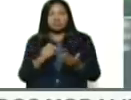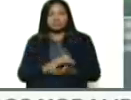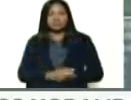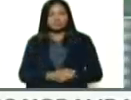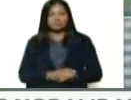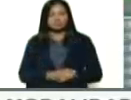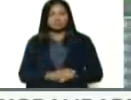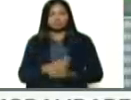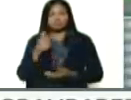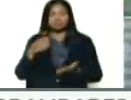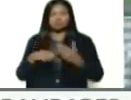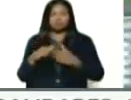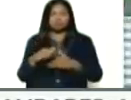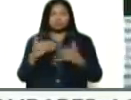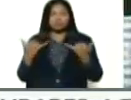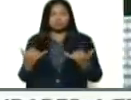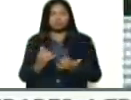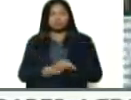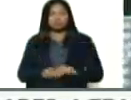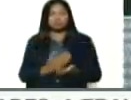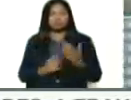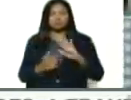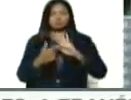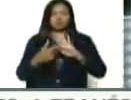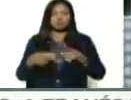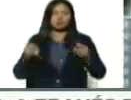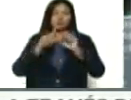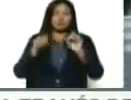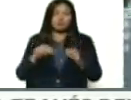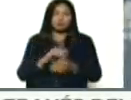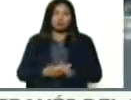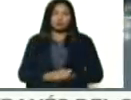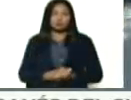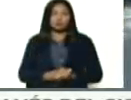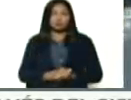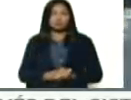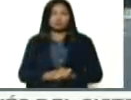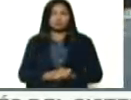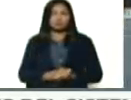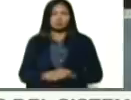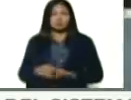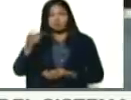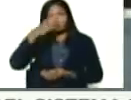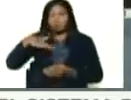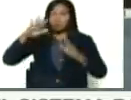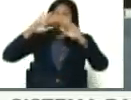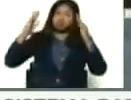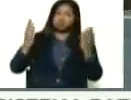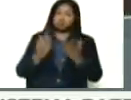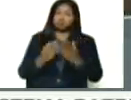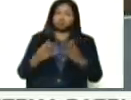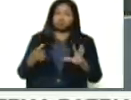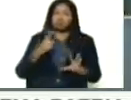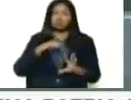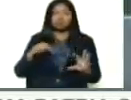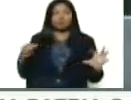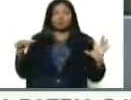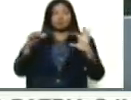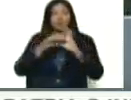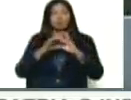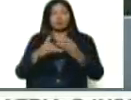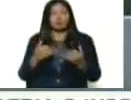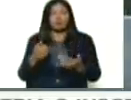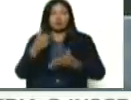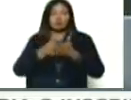aquí vamos poder dando esas manifestaciones también los pueblos del mundo debemos unirnos para luchar